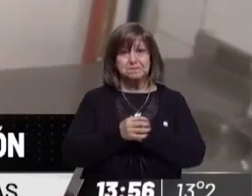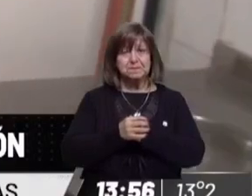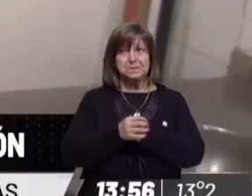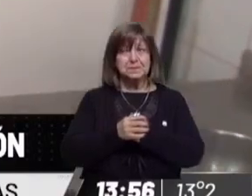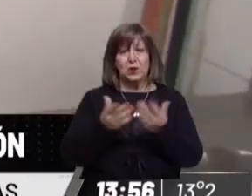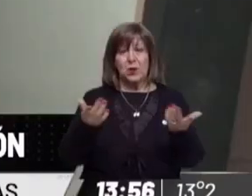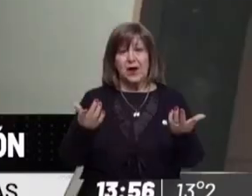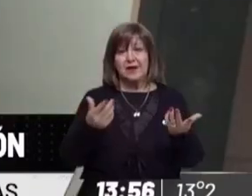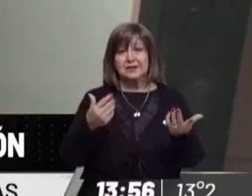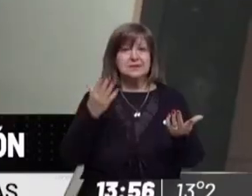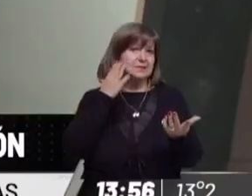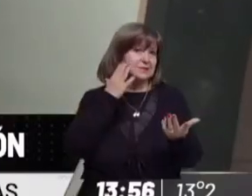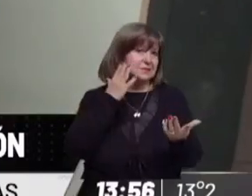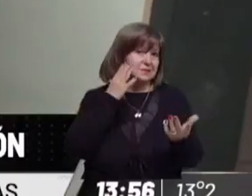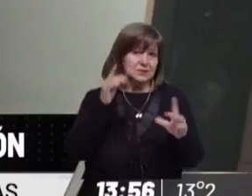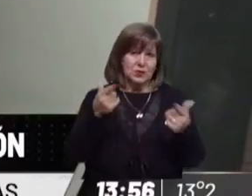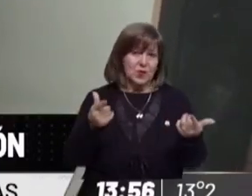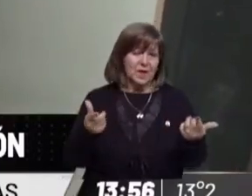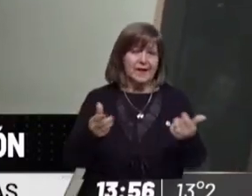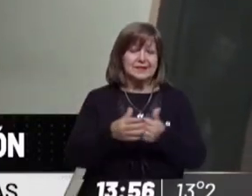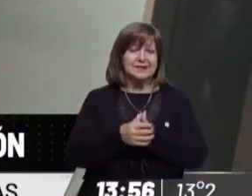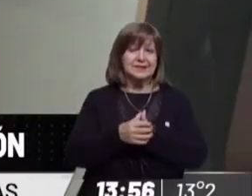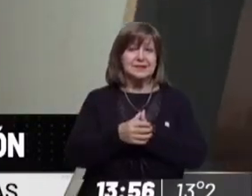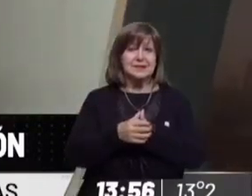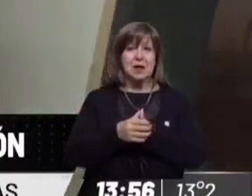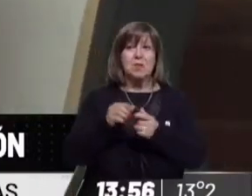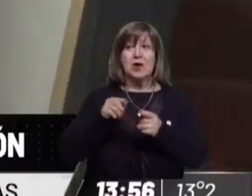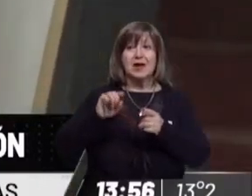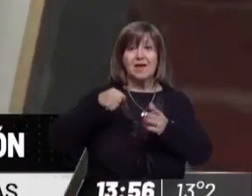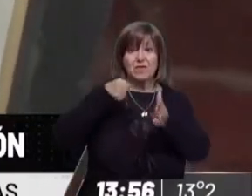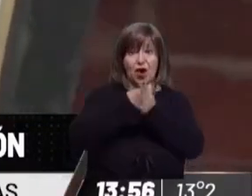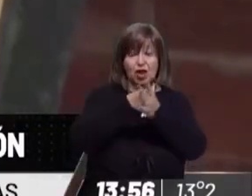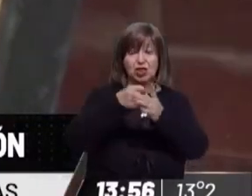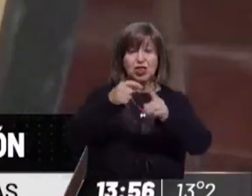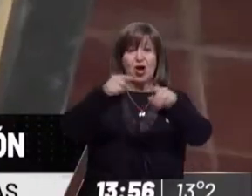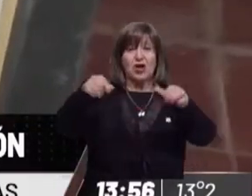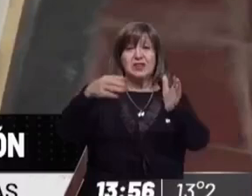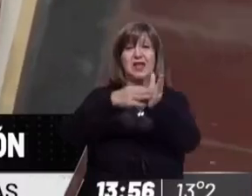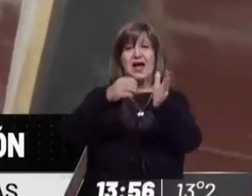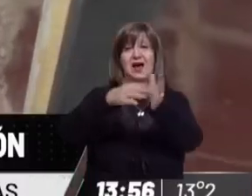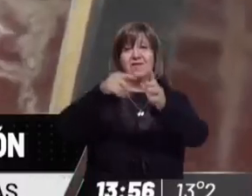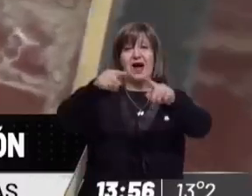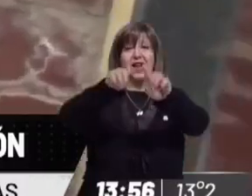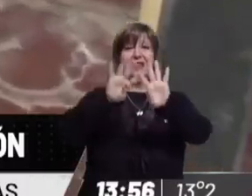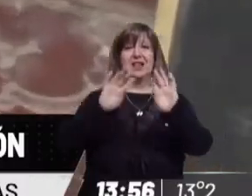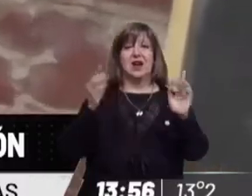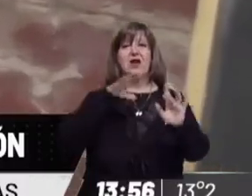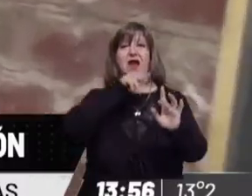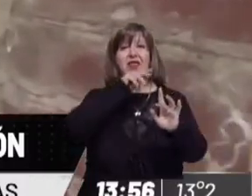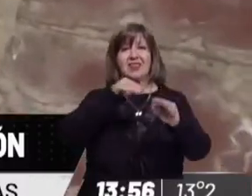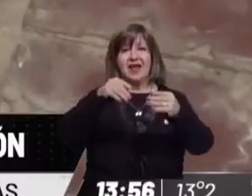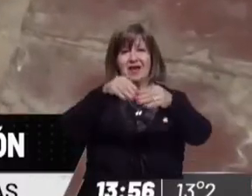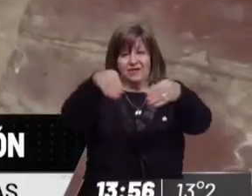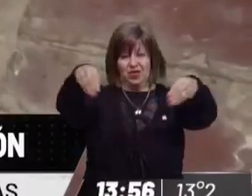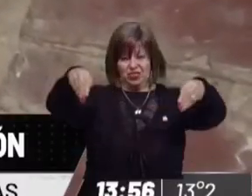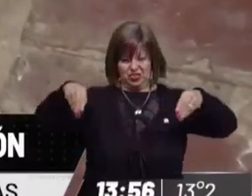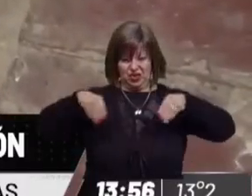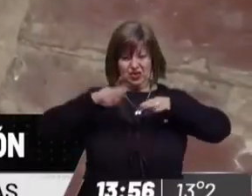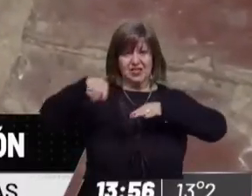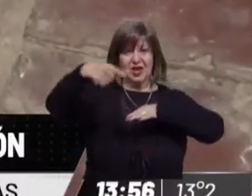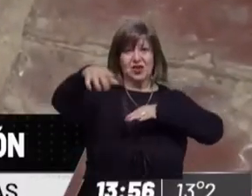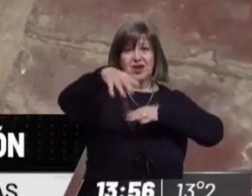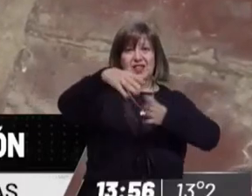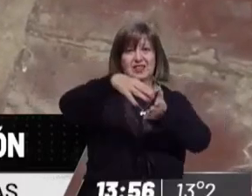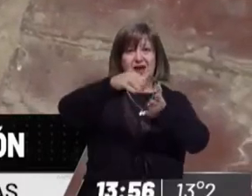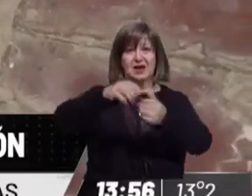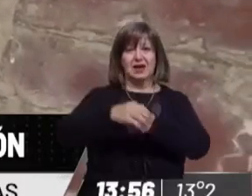esos lugares que colindan con el patio, con un baldío que hay atrás, y provocaron estos destrozos. Y lo que te quiero preguntar, ¿los chicos ya